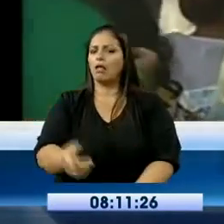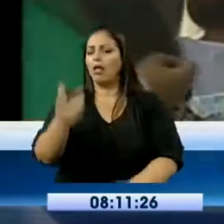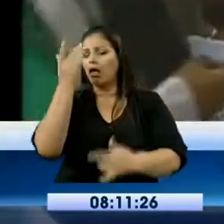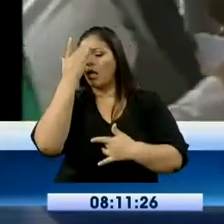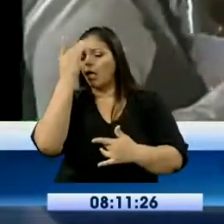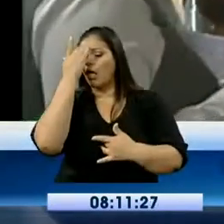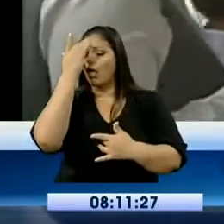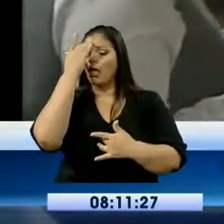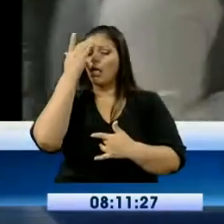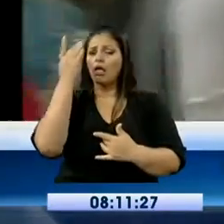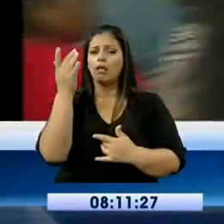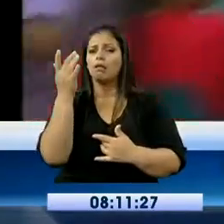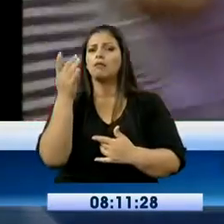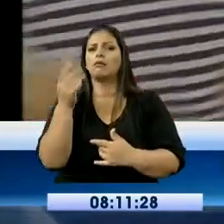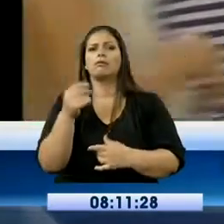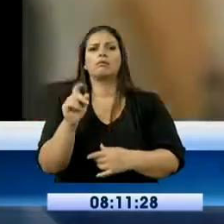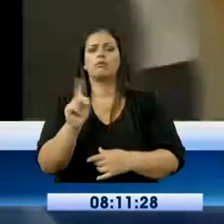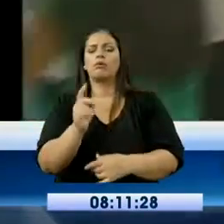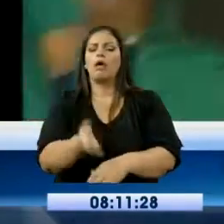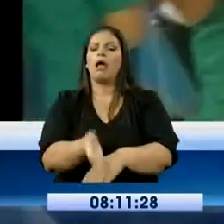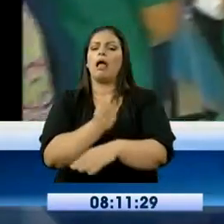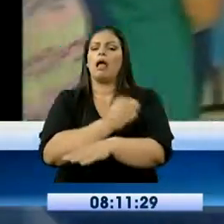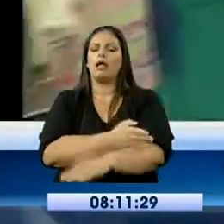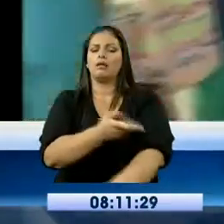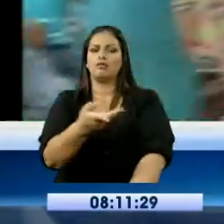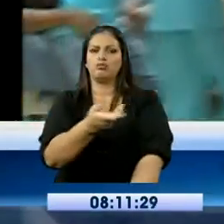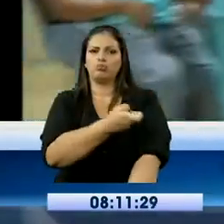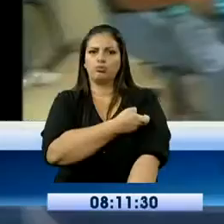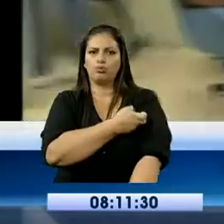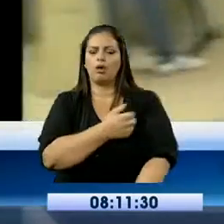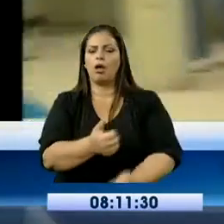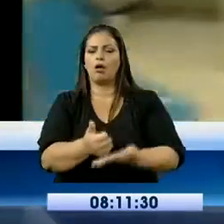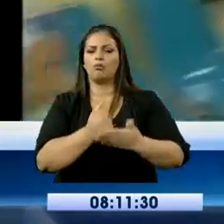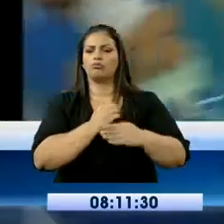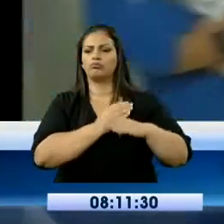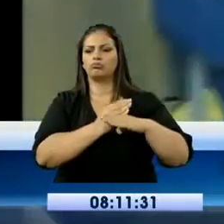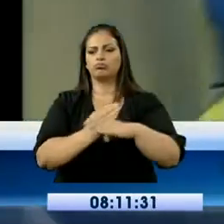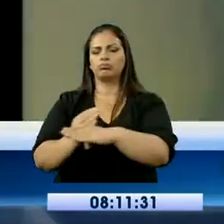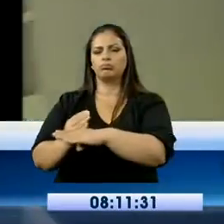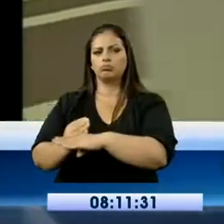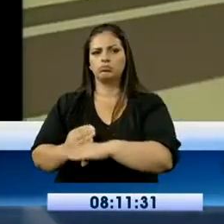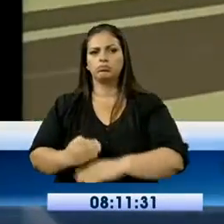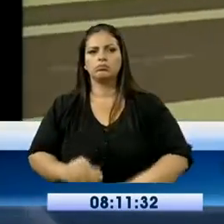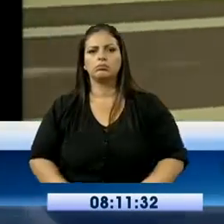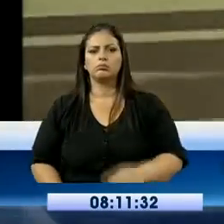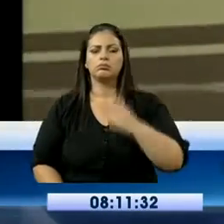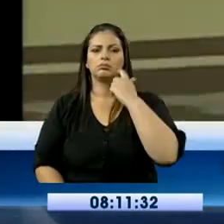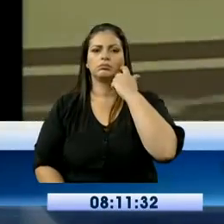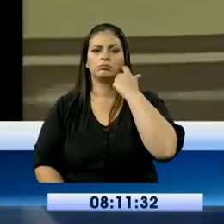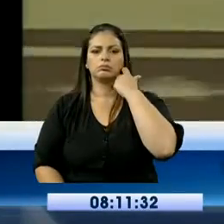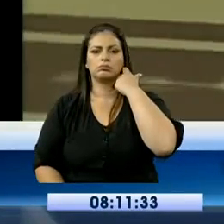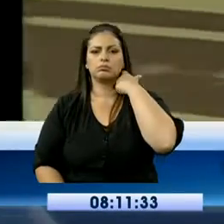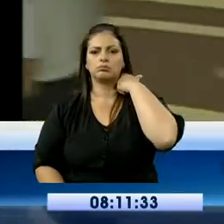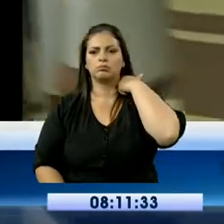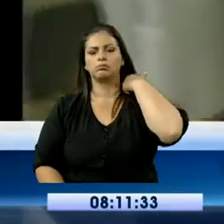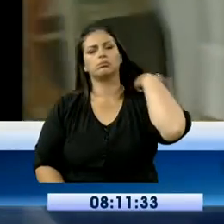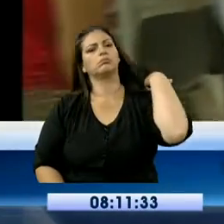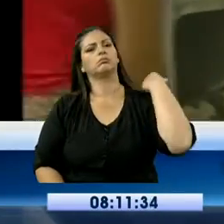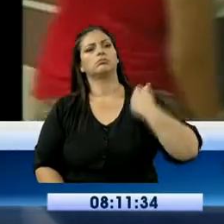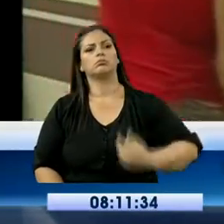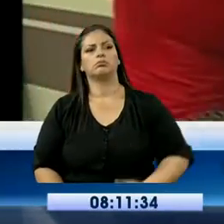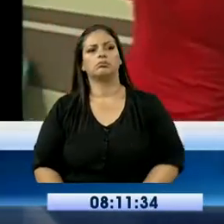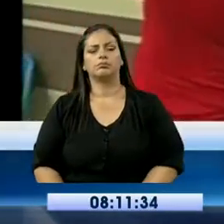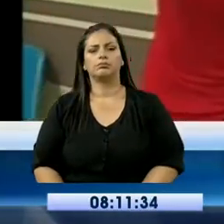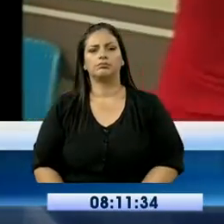estas campañas las realizan anualmente. Quisiera saber si ya ha bajado el índice de los menores con cuadros de influenza. ¿Ha dado buenos